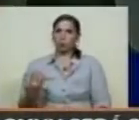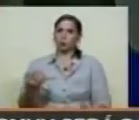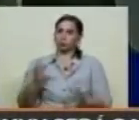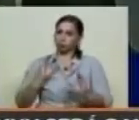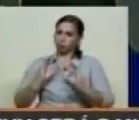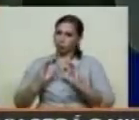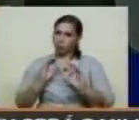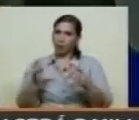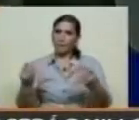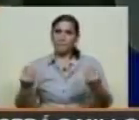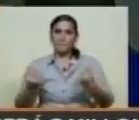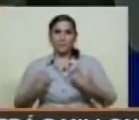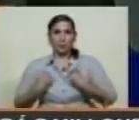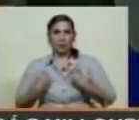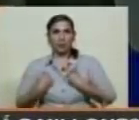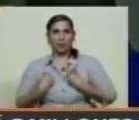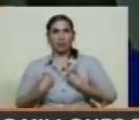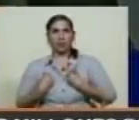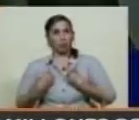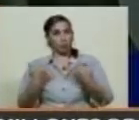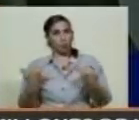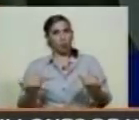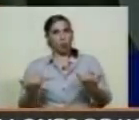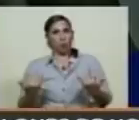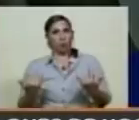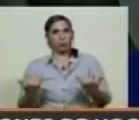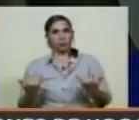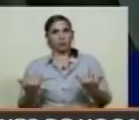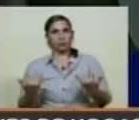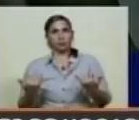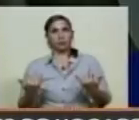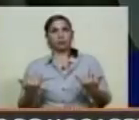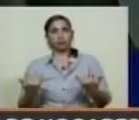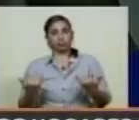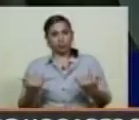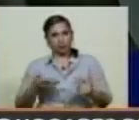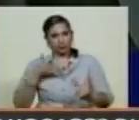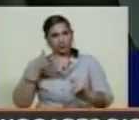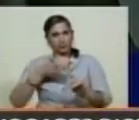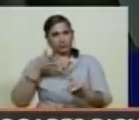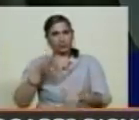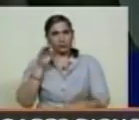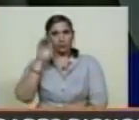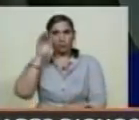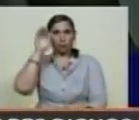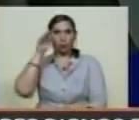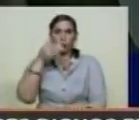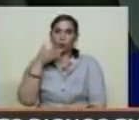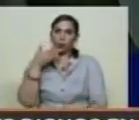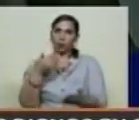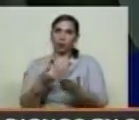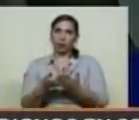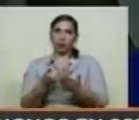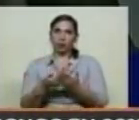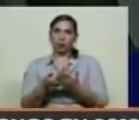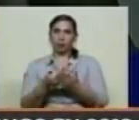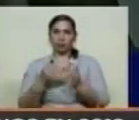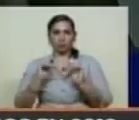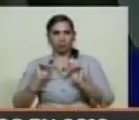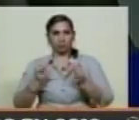la vida que se conjuga en presente y se sueña en futuro. Gracias por